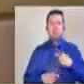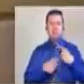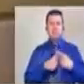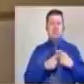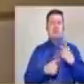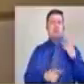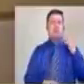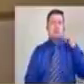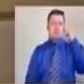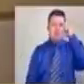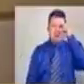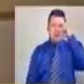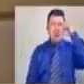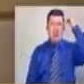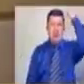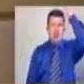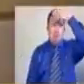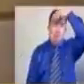Isabel Pastrana Borrero,